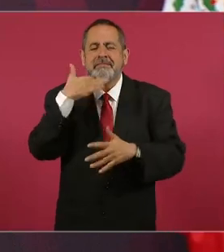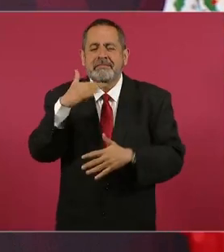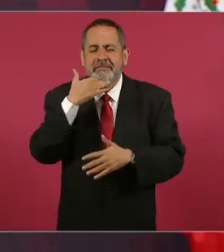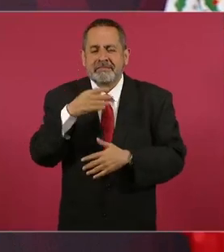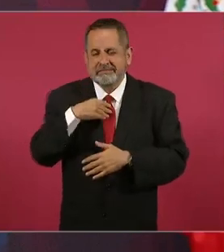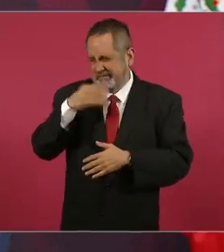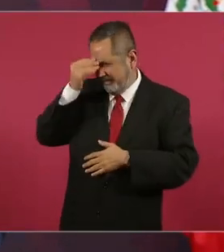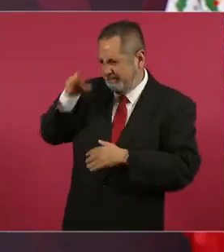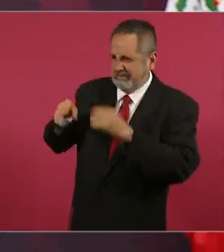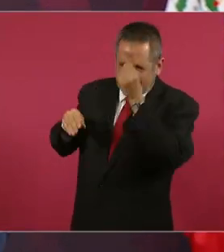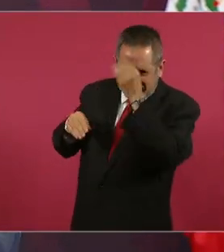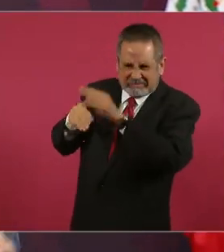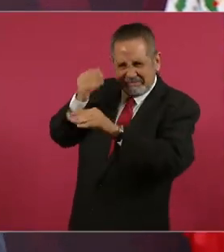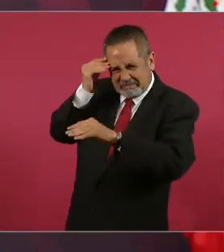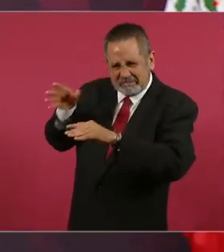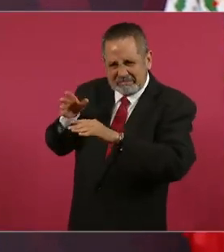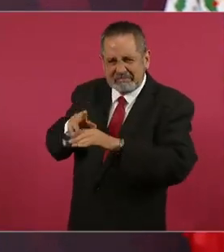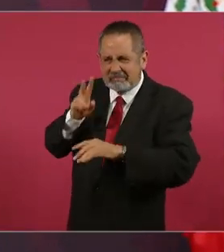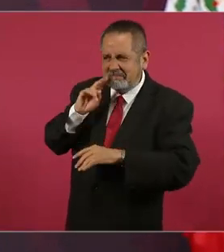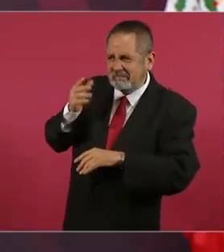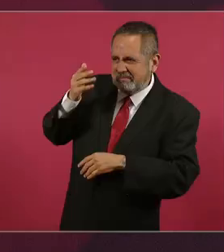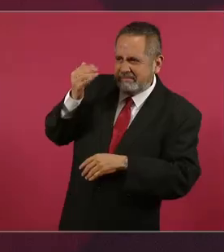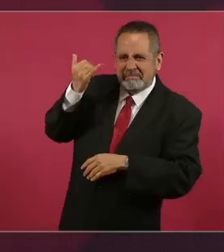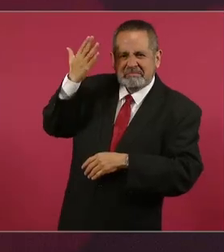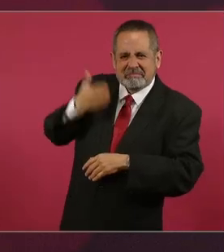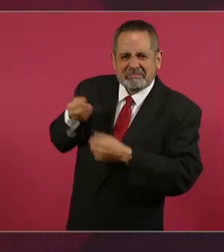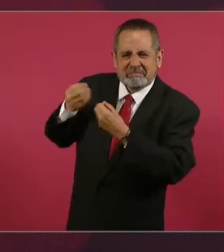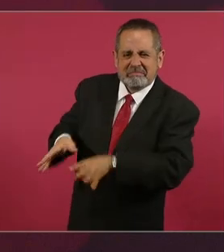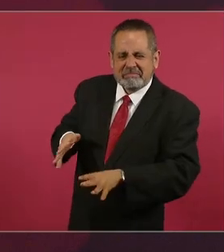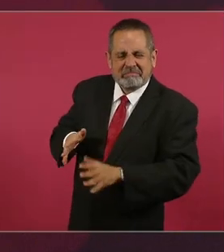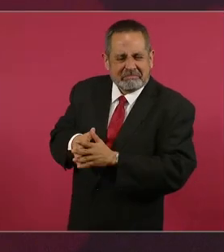porque es lo que saben hacer.